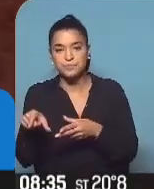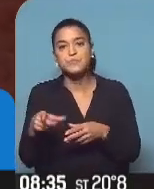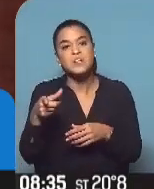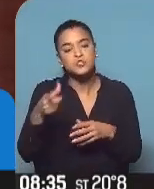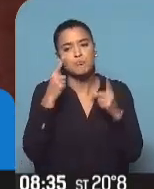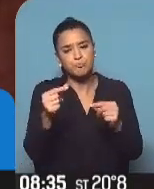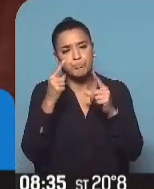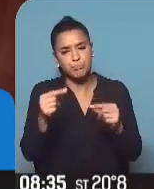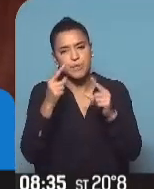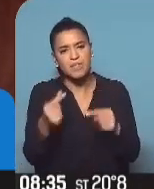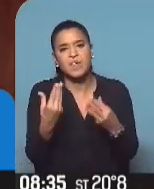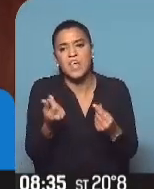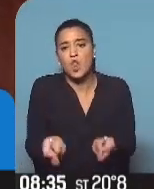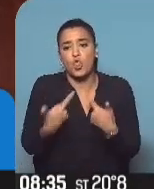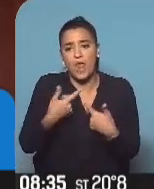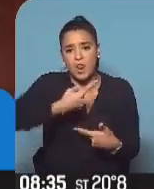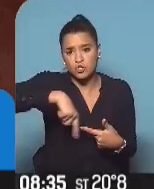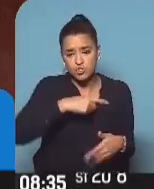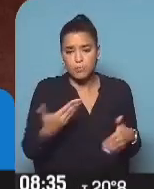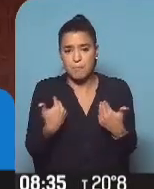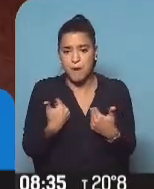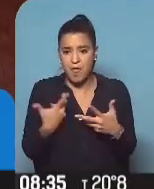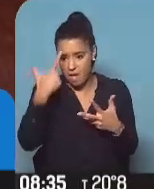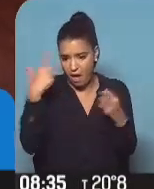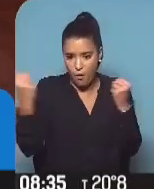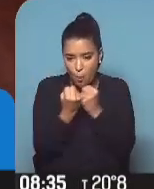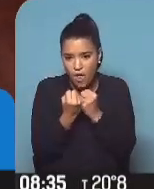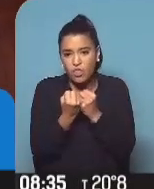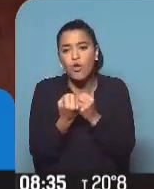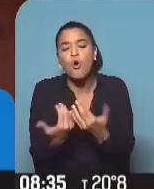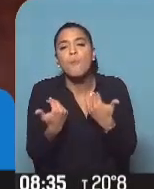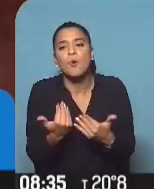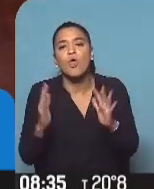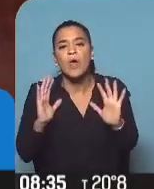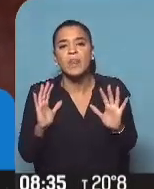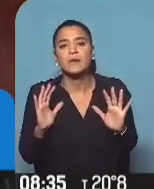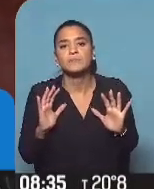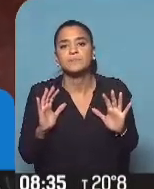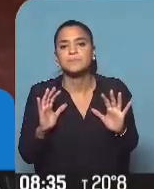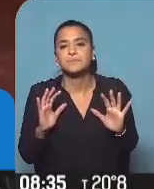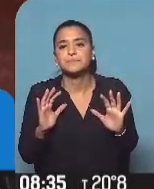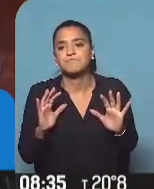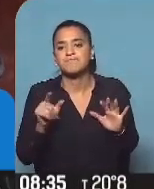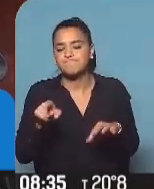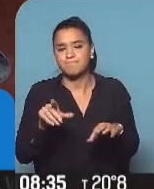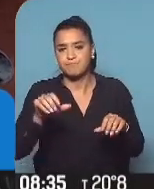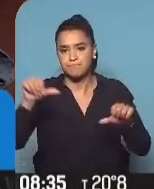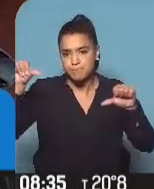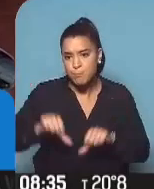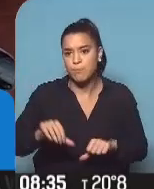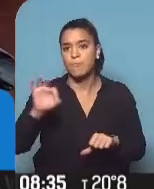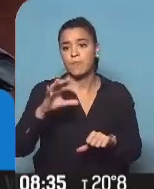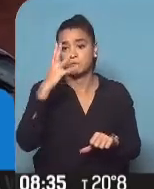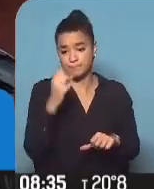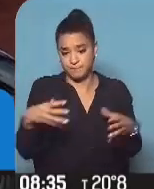están reclamando, diciendo, ¿qué nos dan a nosotros para ir a una convención y poder de alguna manera evitar terminar mal o